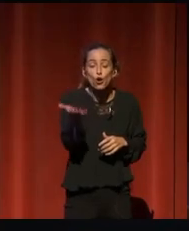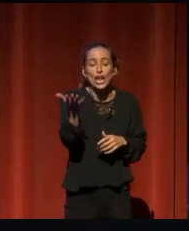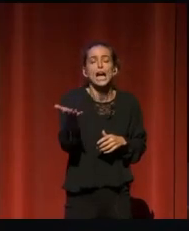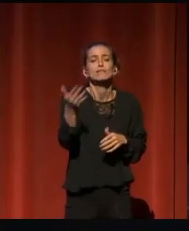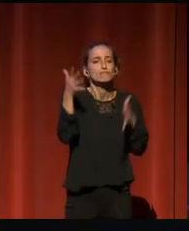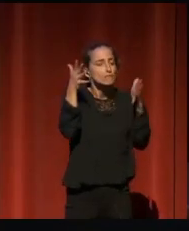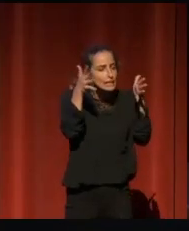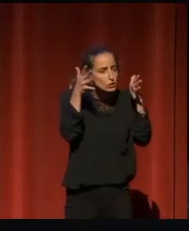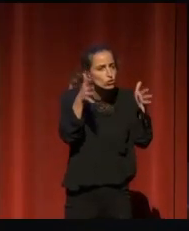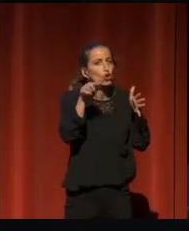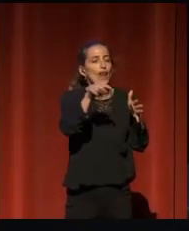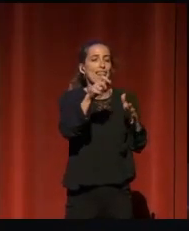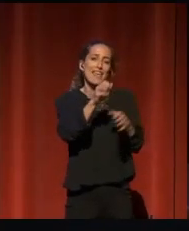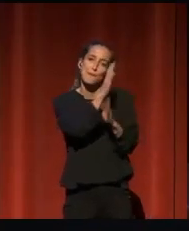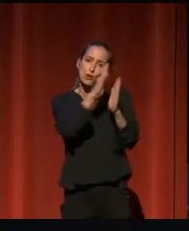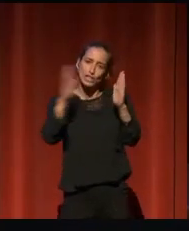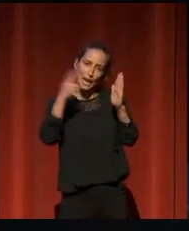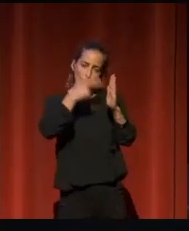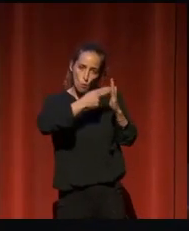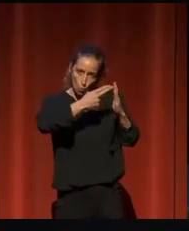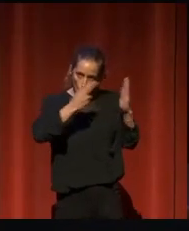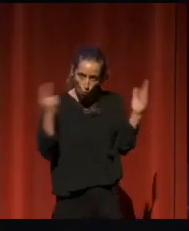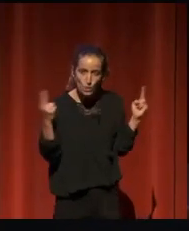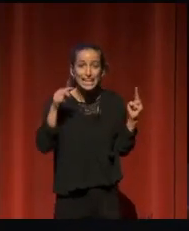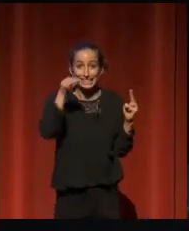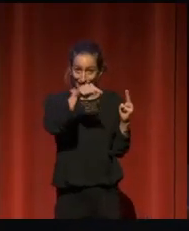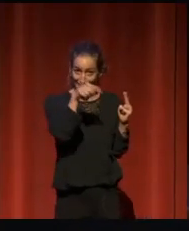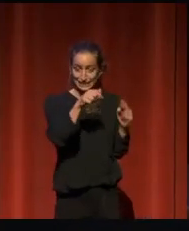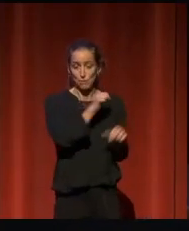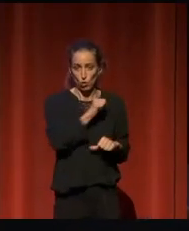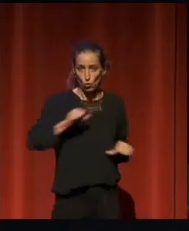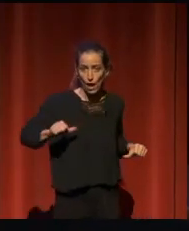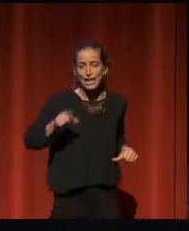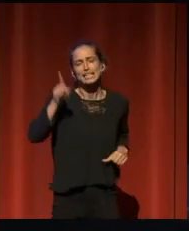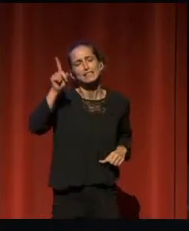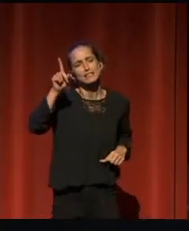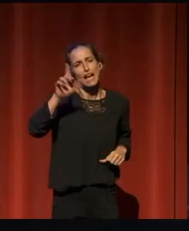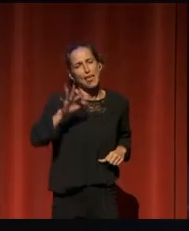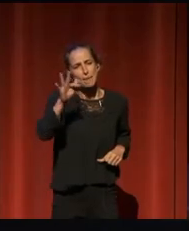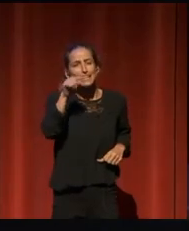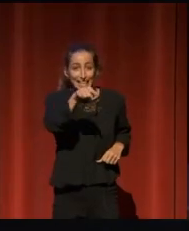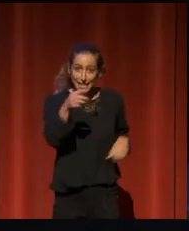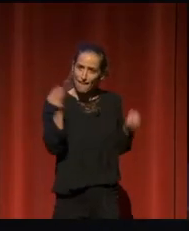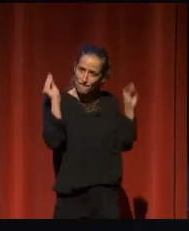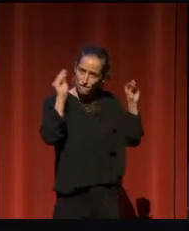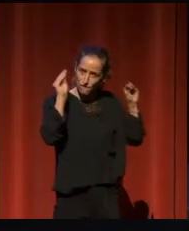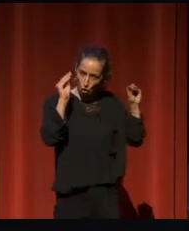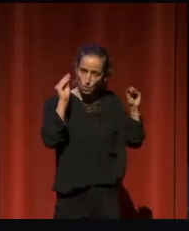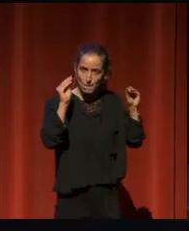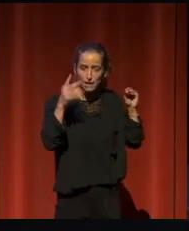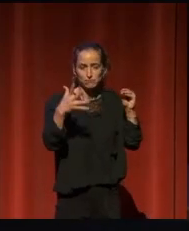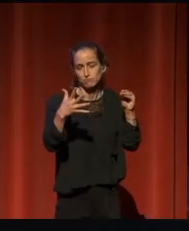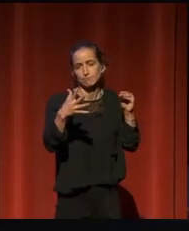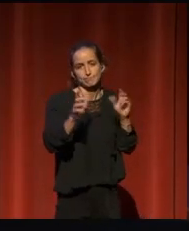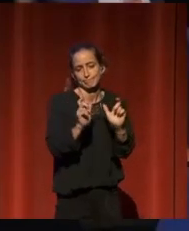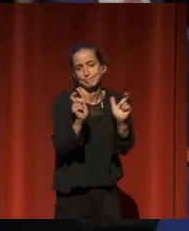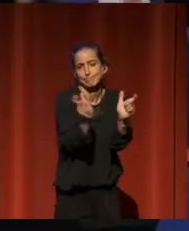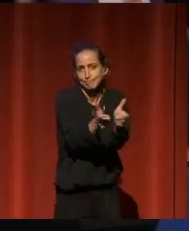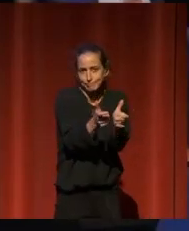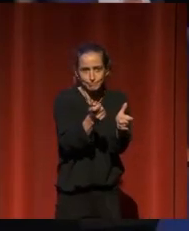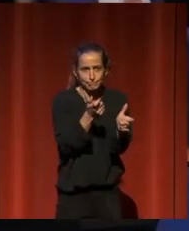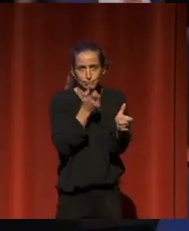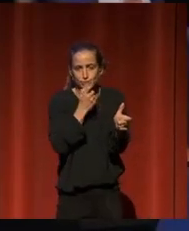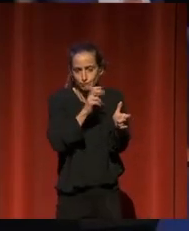públicas en Portugal fundadora de Boost your thinking y además formadora en áreas como design thinking visual